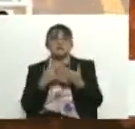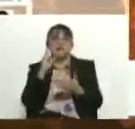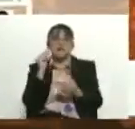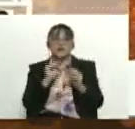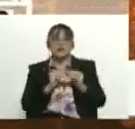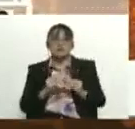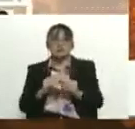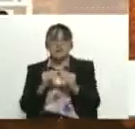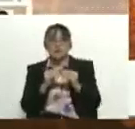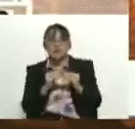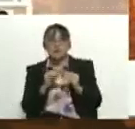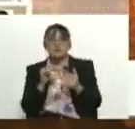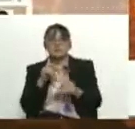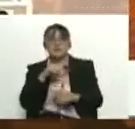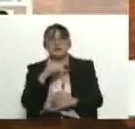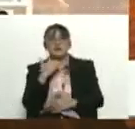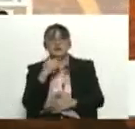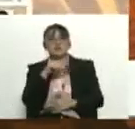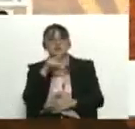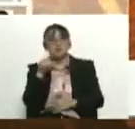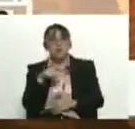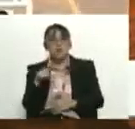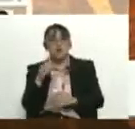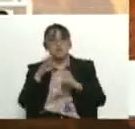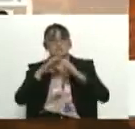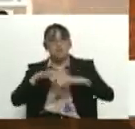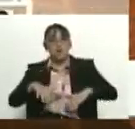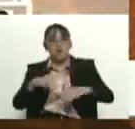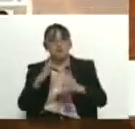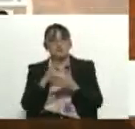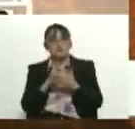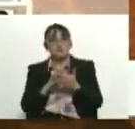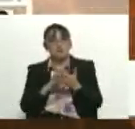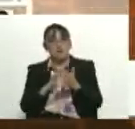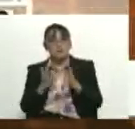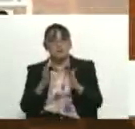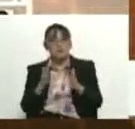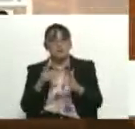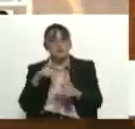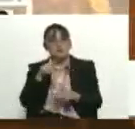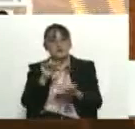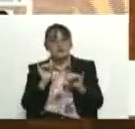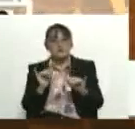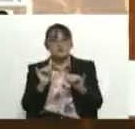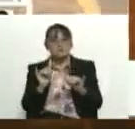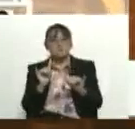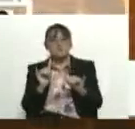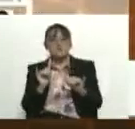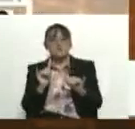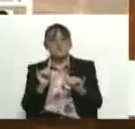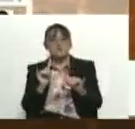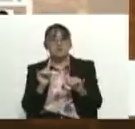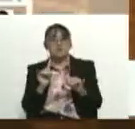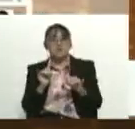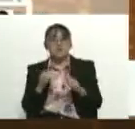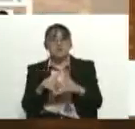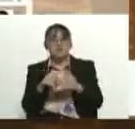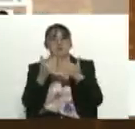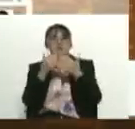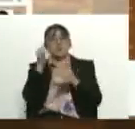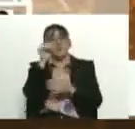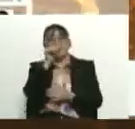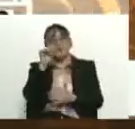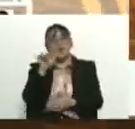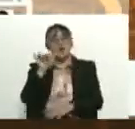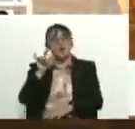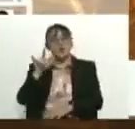e incluso en la zona donde donde se derrumbó parcialmente el muro y ellos son los mismos que están que amanecieron Ya el domingo y